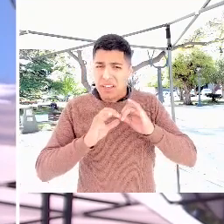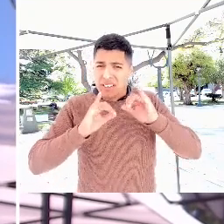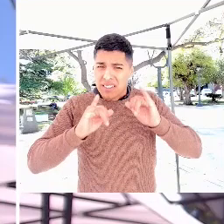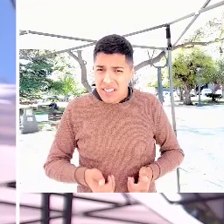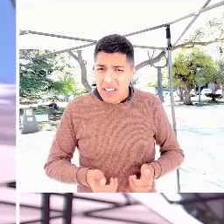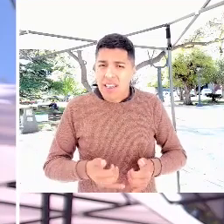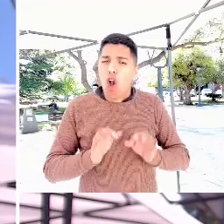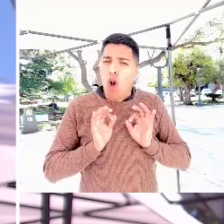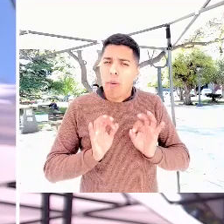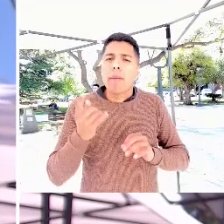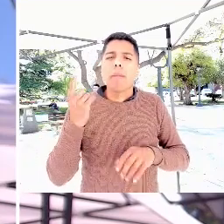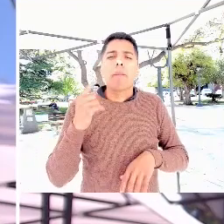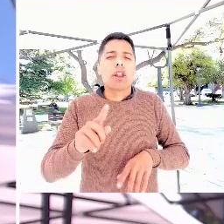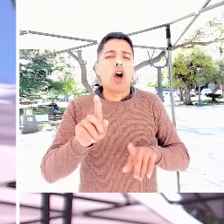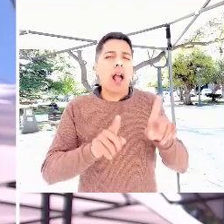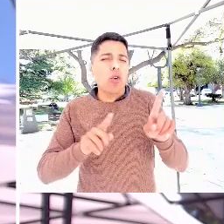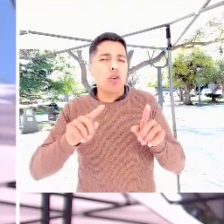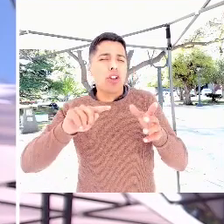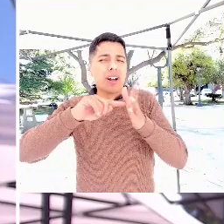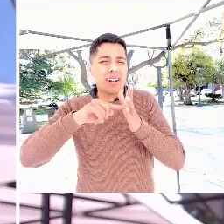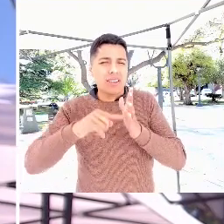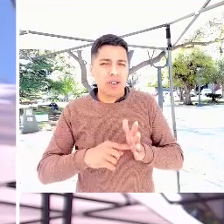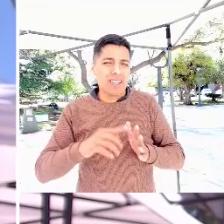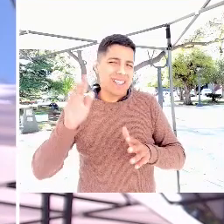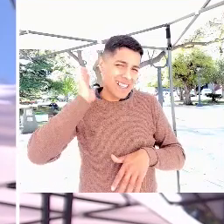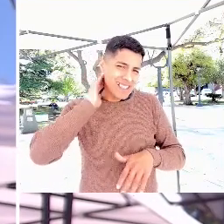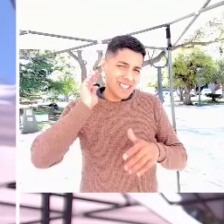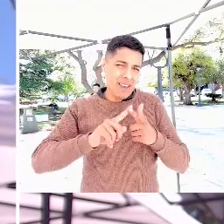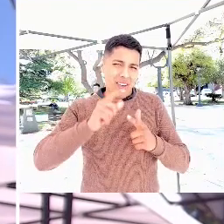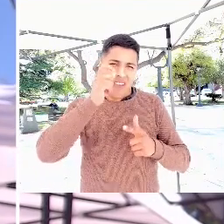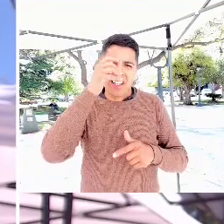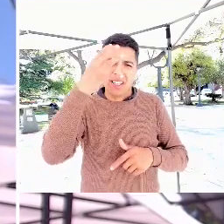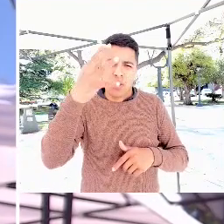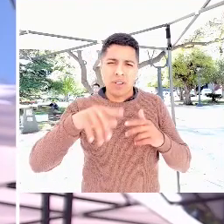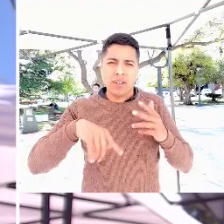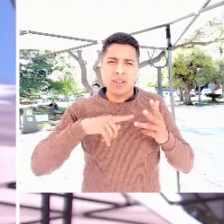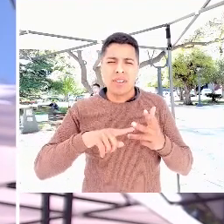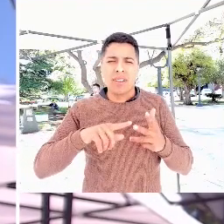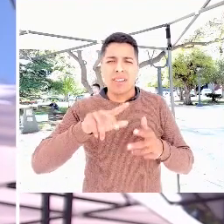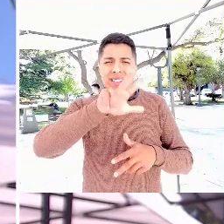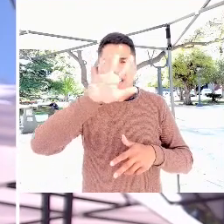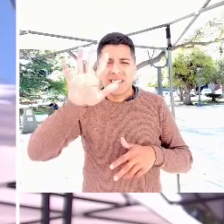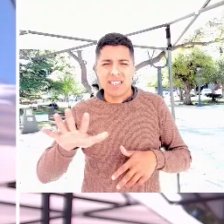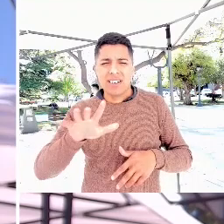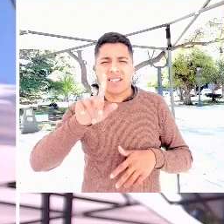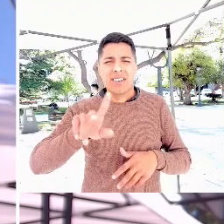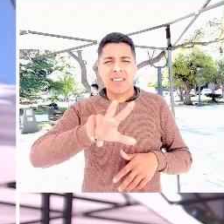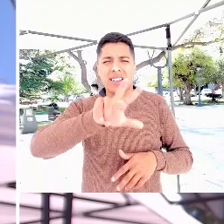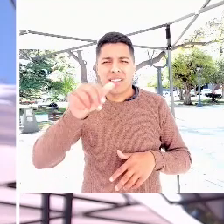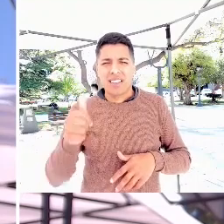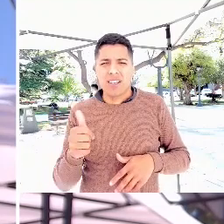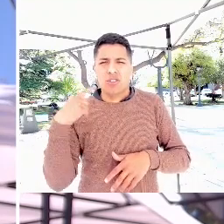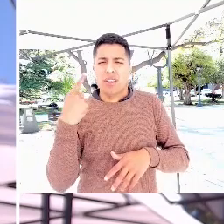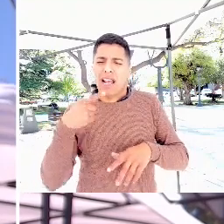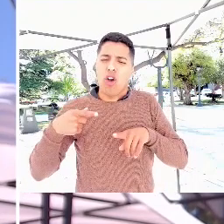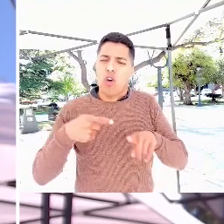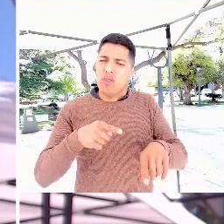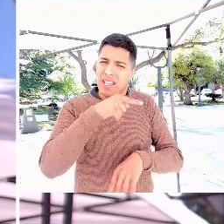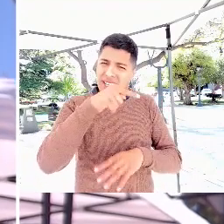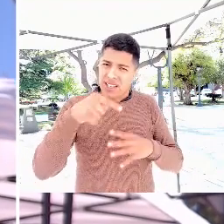afirmativa, y vamos a votar en contra los artículos 16, 24, 35 y 36.